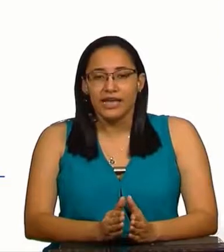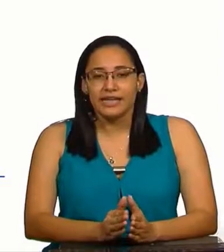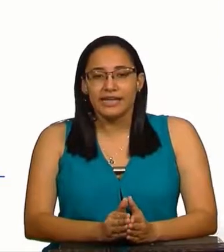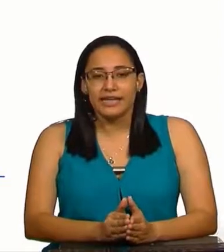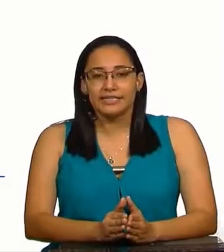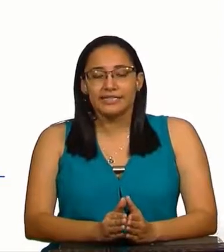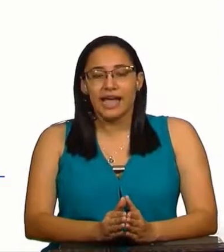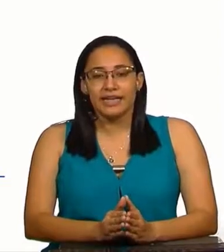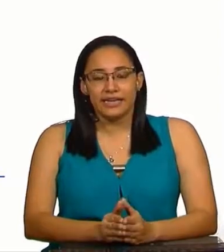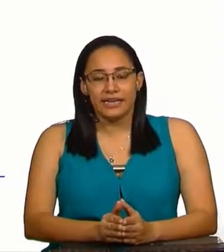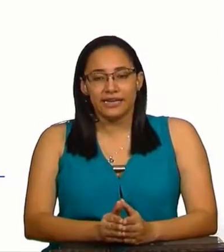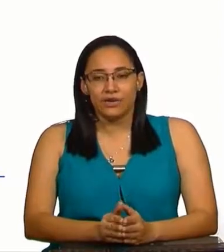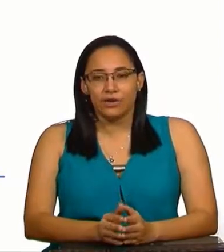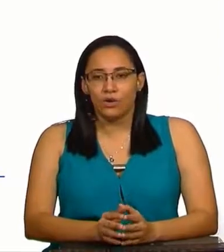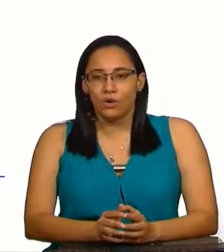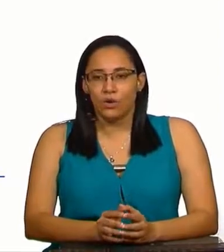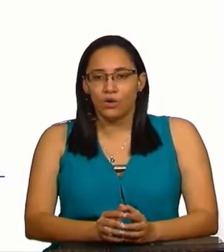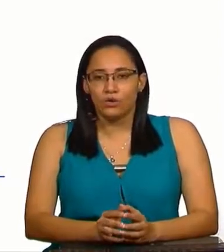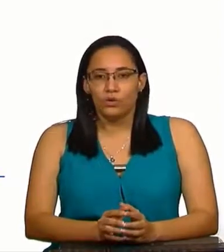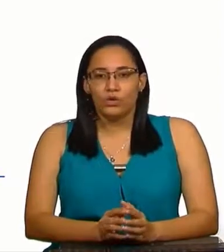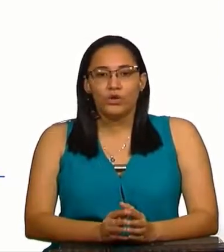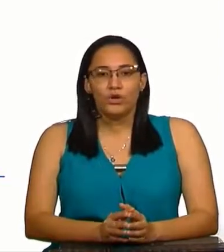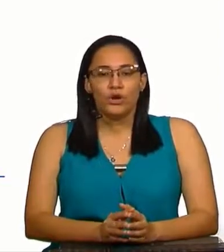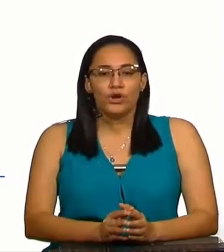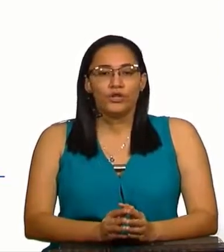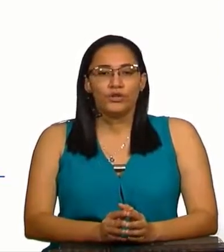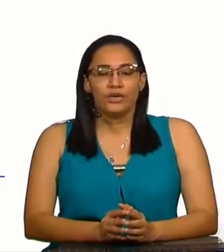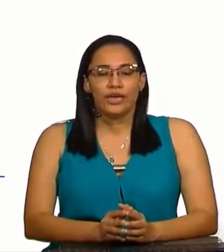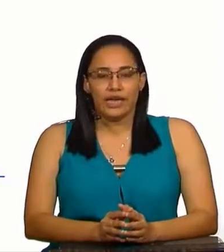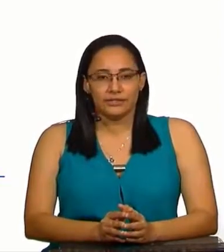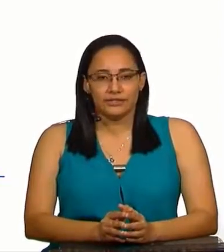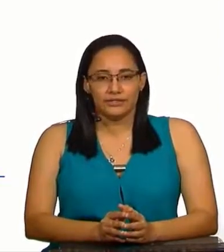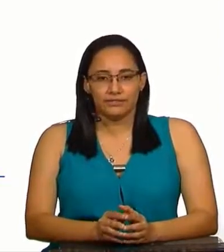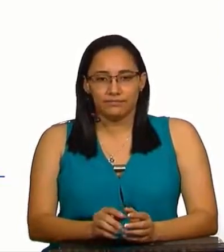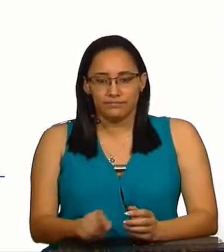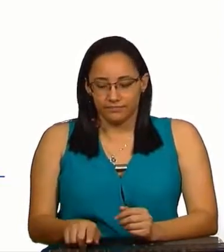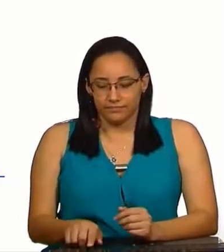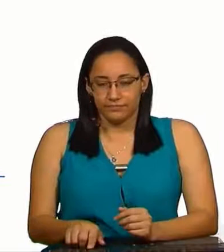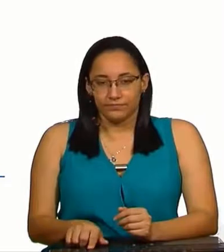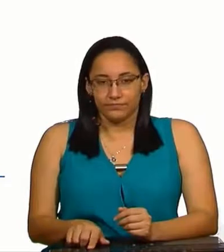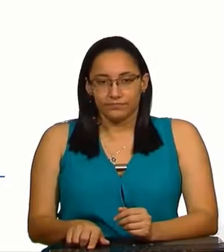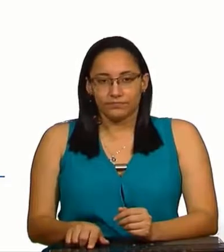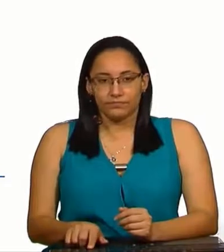sería yes, I can o no, you can't.